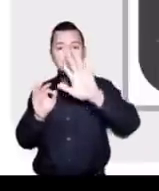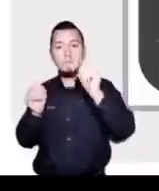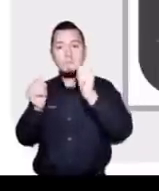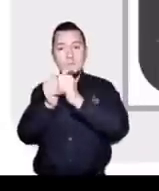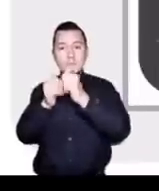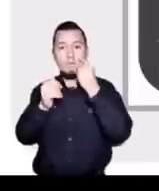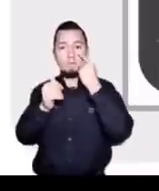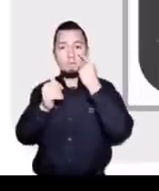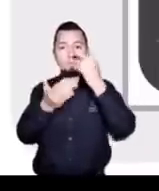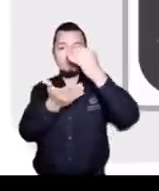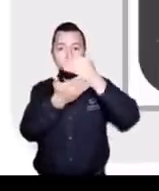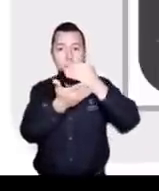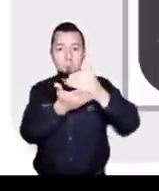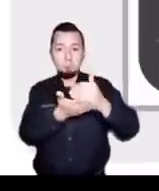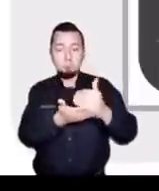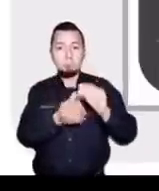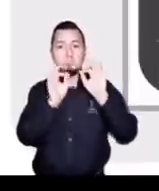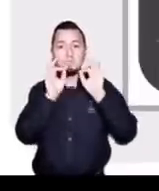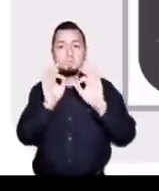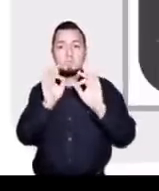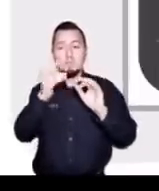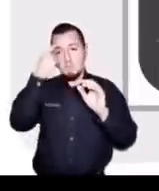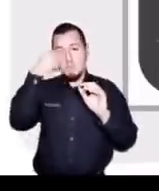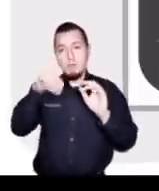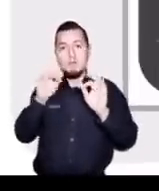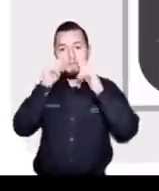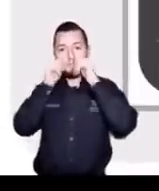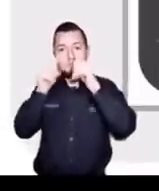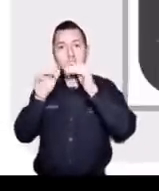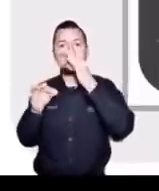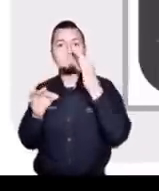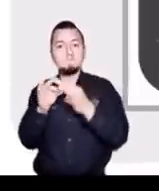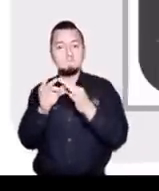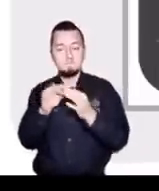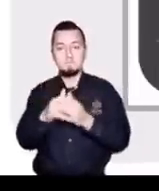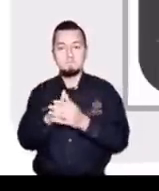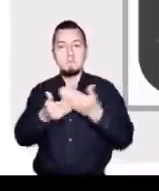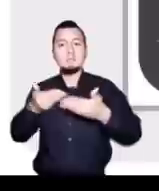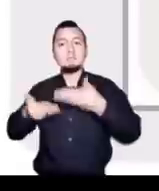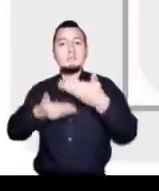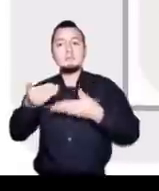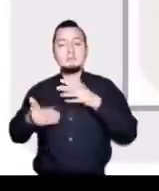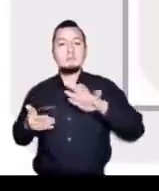rutas alimentadoras y difusoras para darle más servicio a la comunidad.